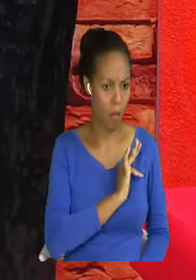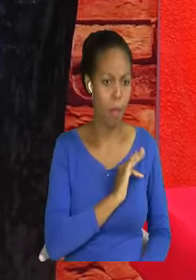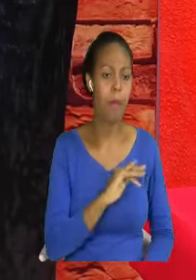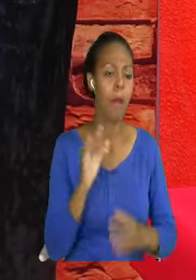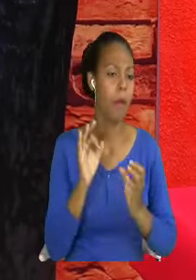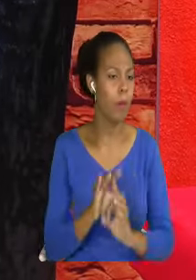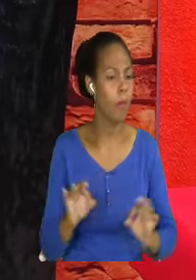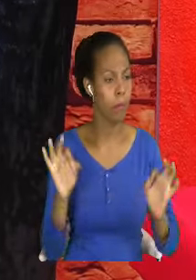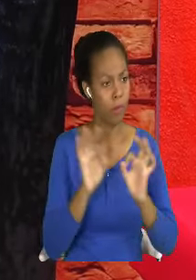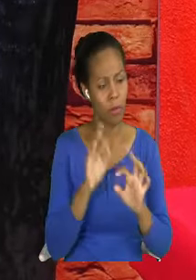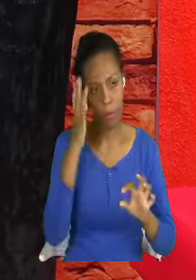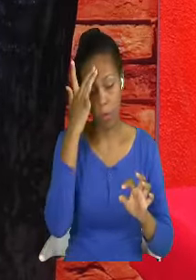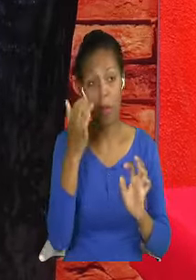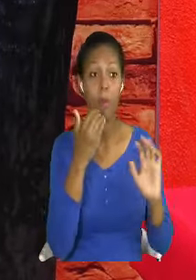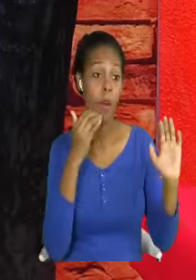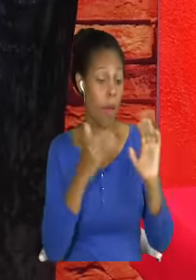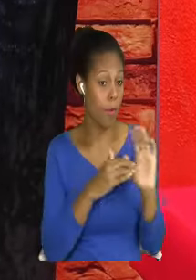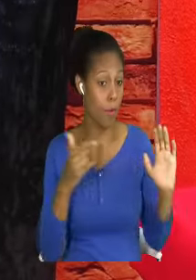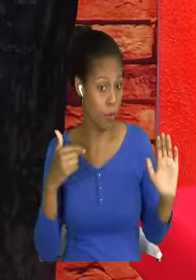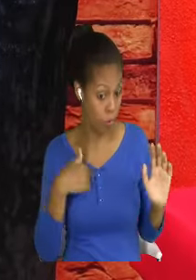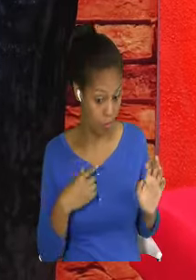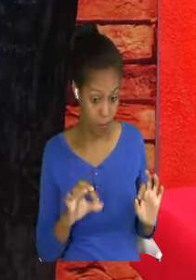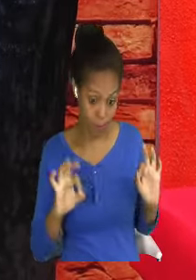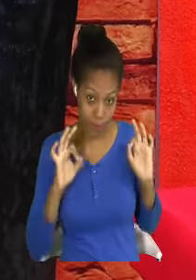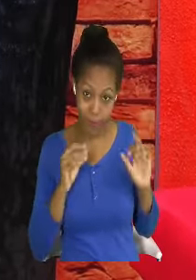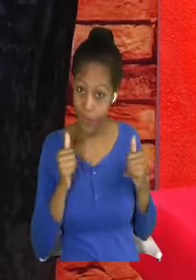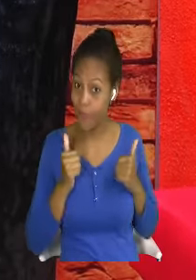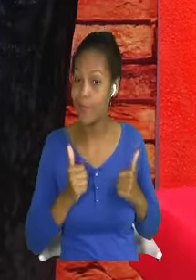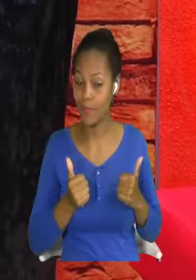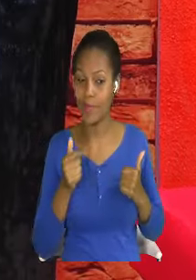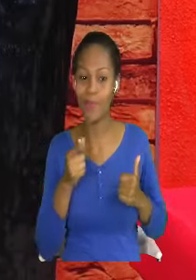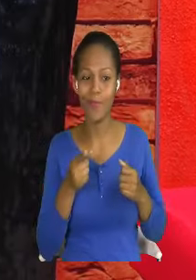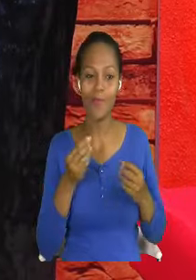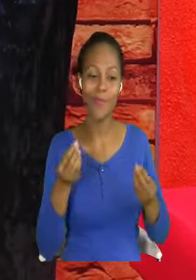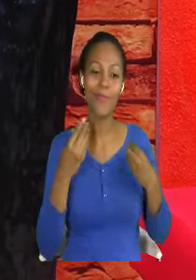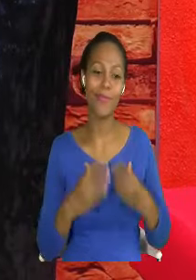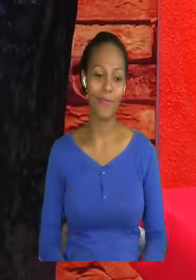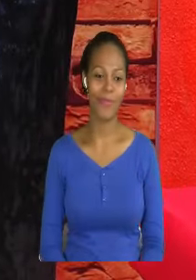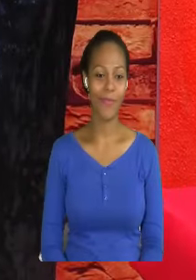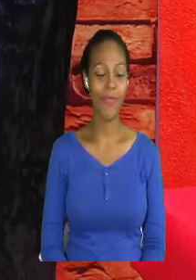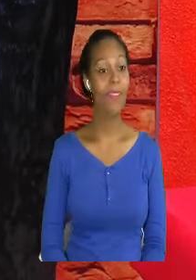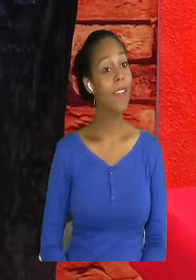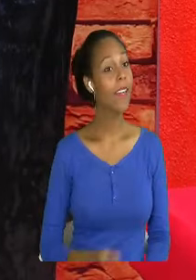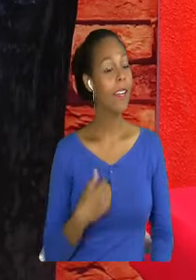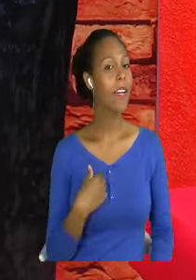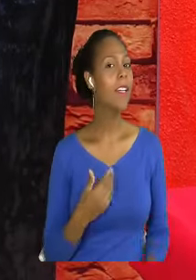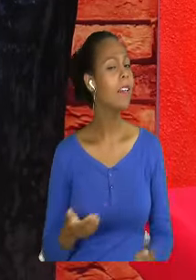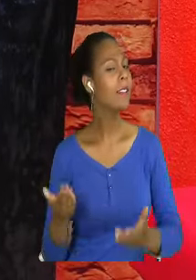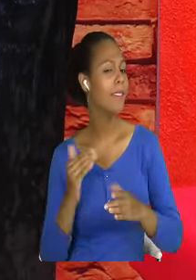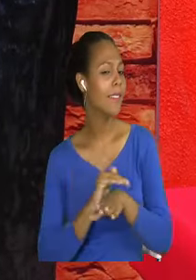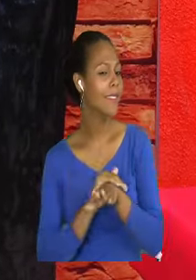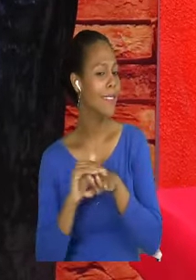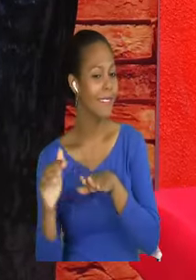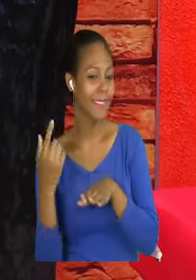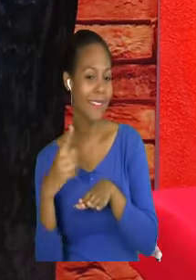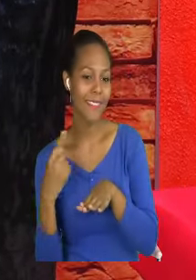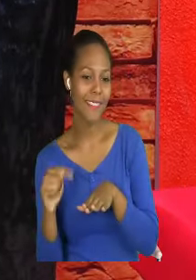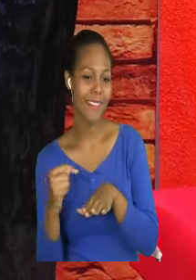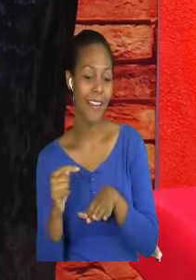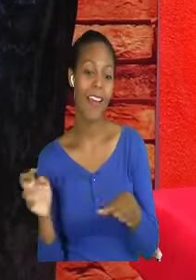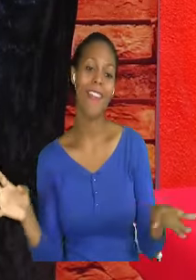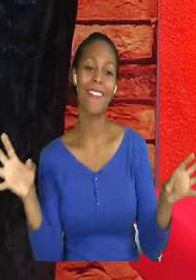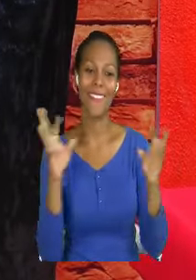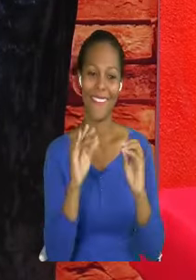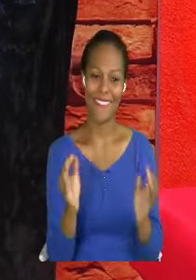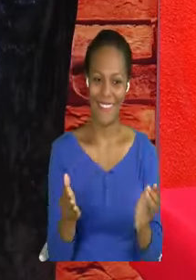garantía de que su procedimiento salga súper bien. ¿Qué las invito? Las invito a todas a que vayan al